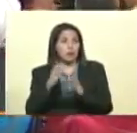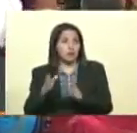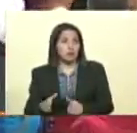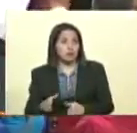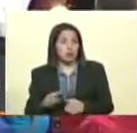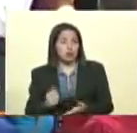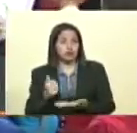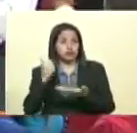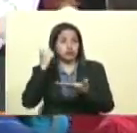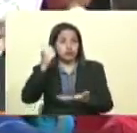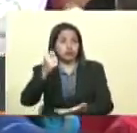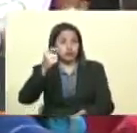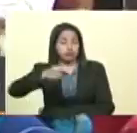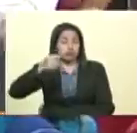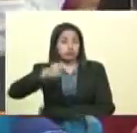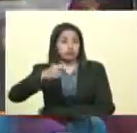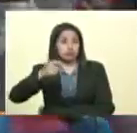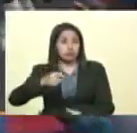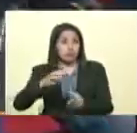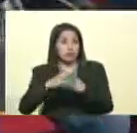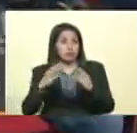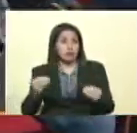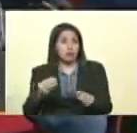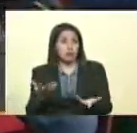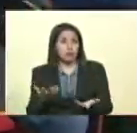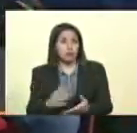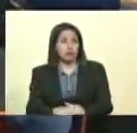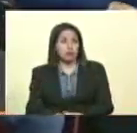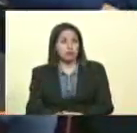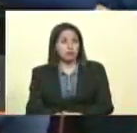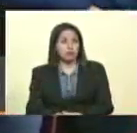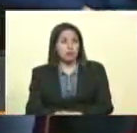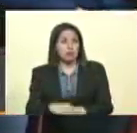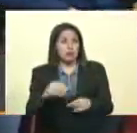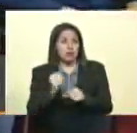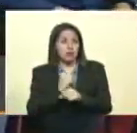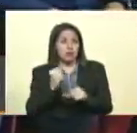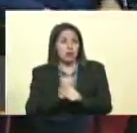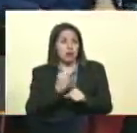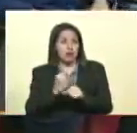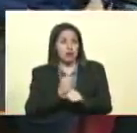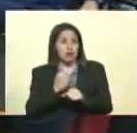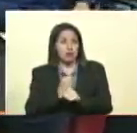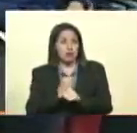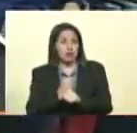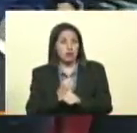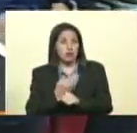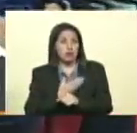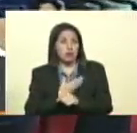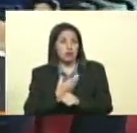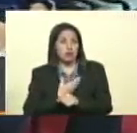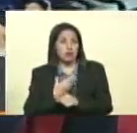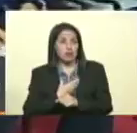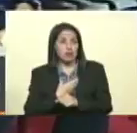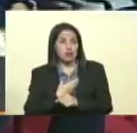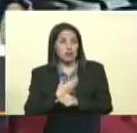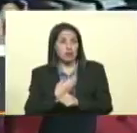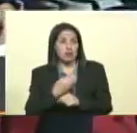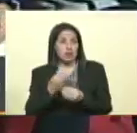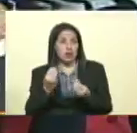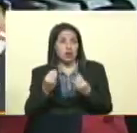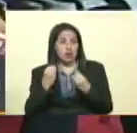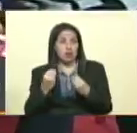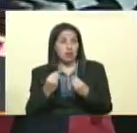jubilados y jubiladas, todos, aquí van en su contrato, trabajadores de las gobernaciones que estaban